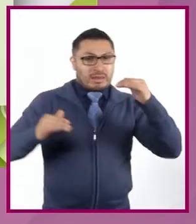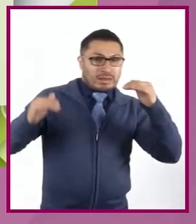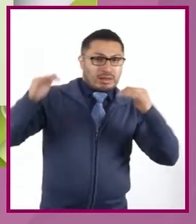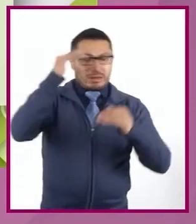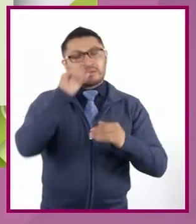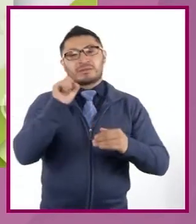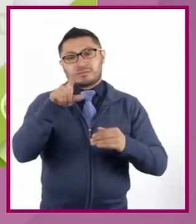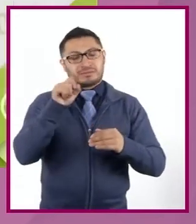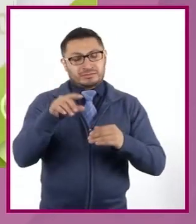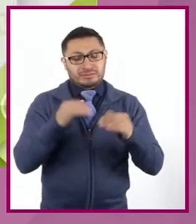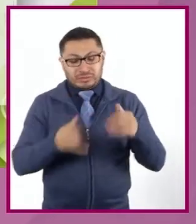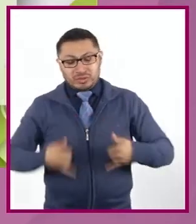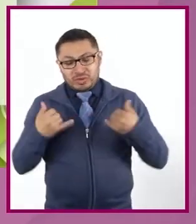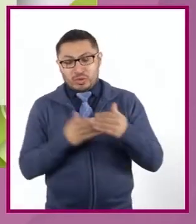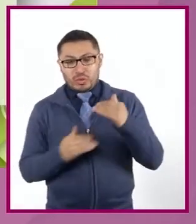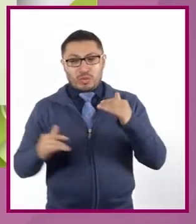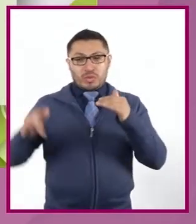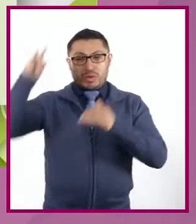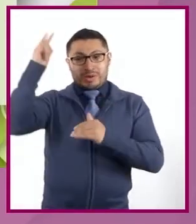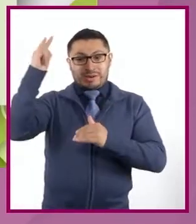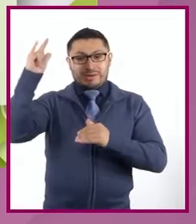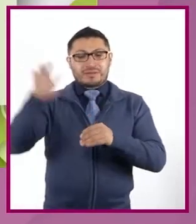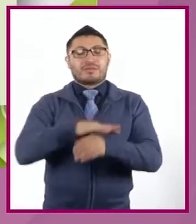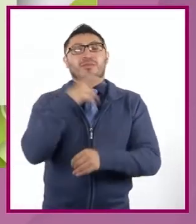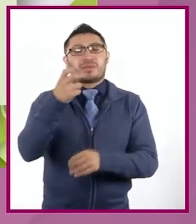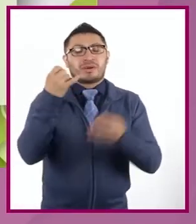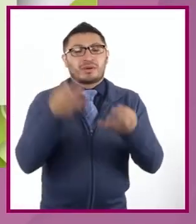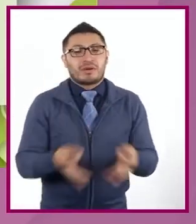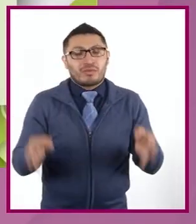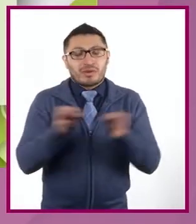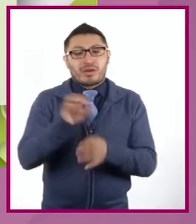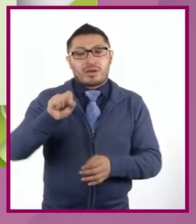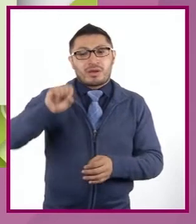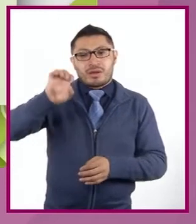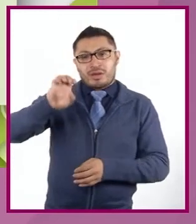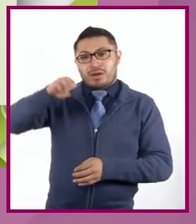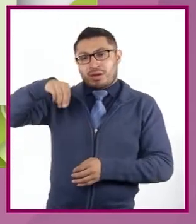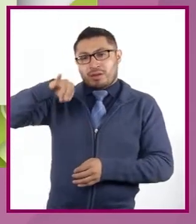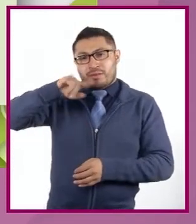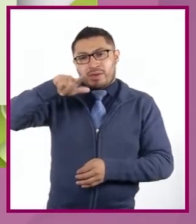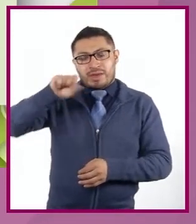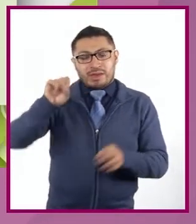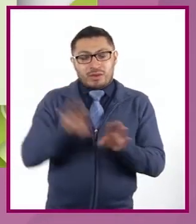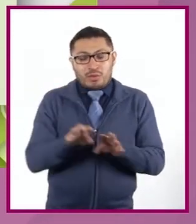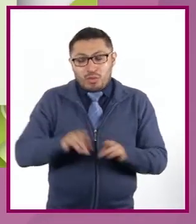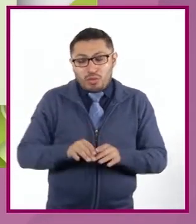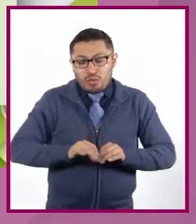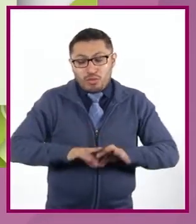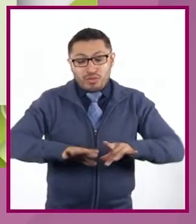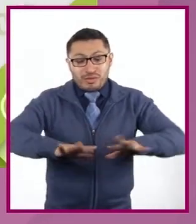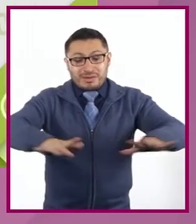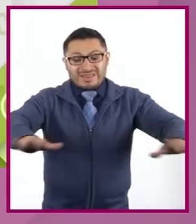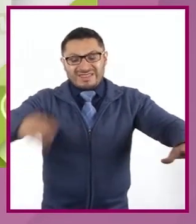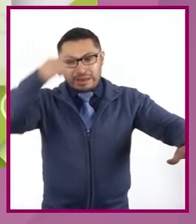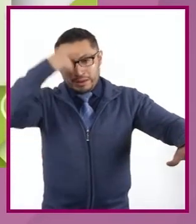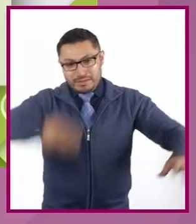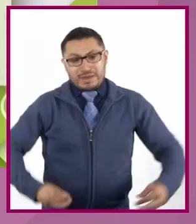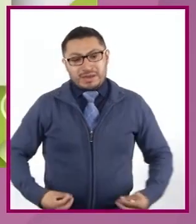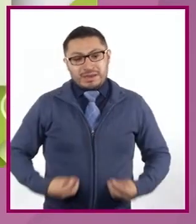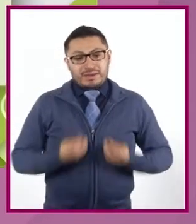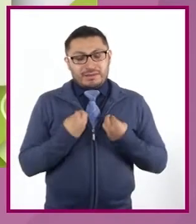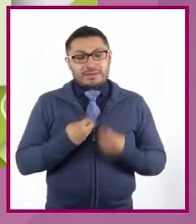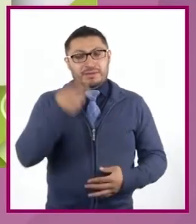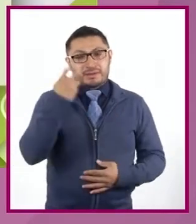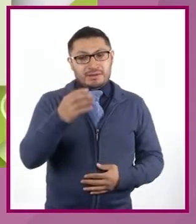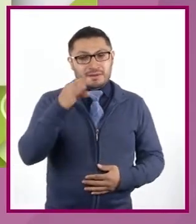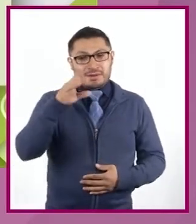propia especie. Por eso es importante que las semillas se dispersen lo más lejos posible para que puedan prevalecer.